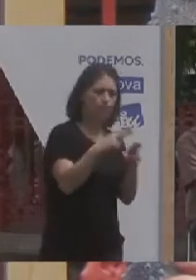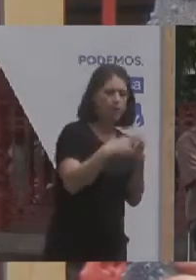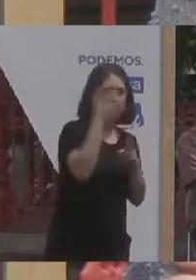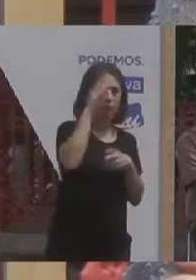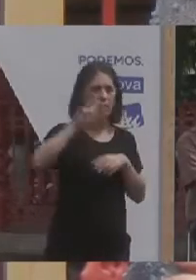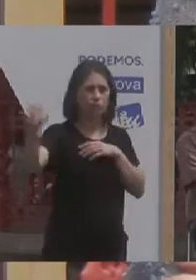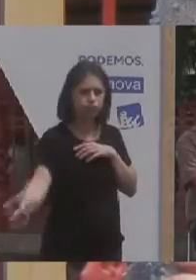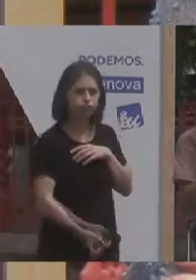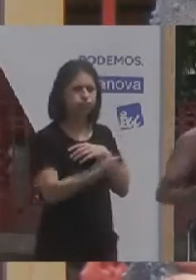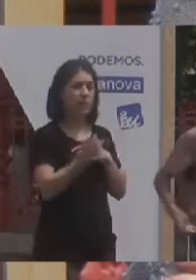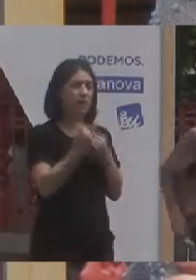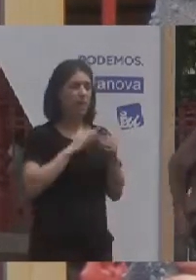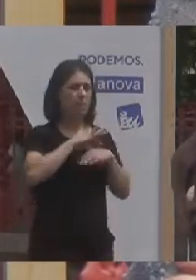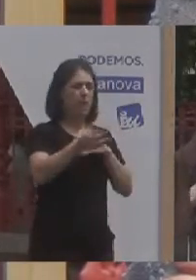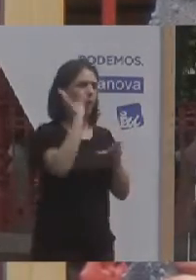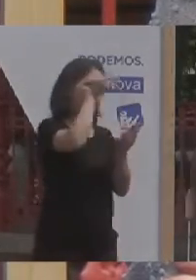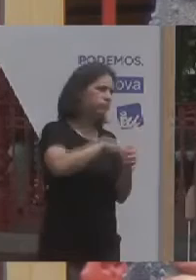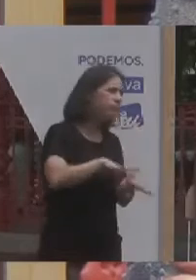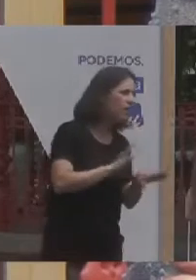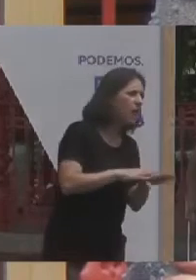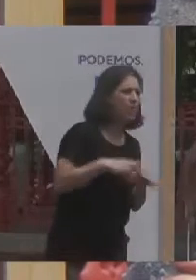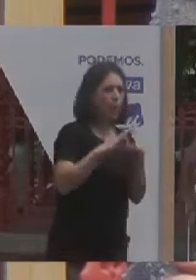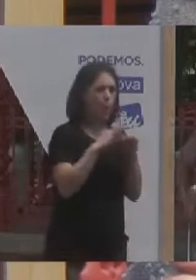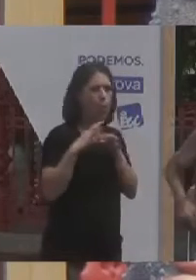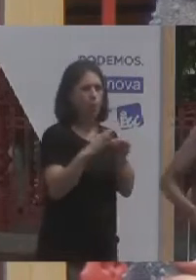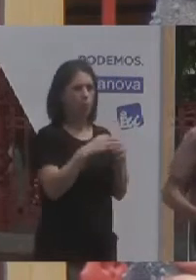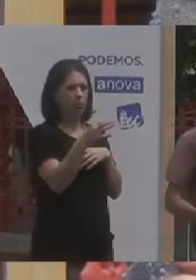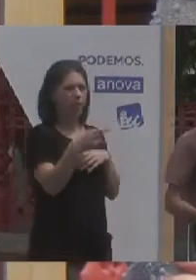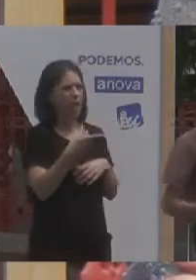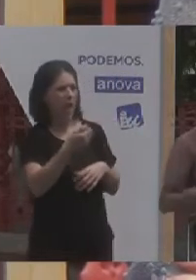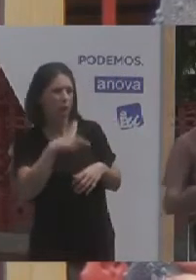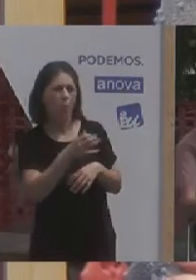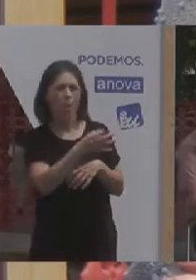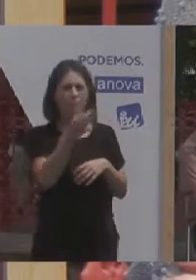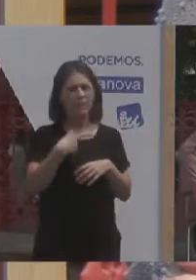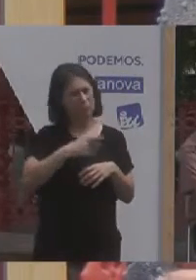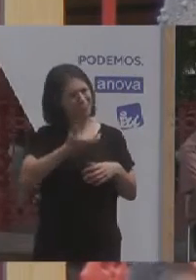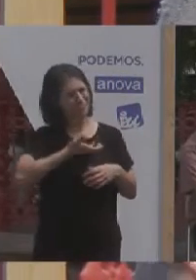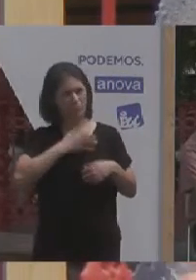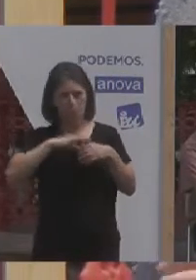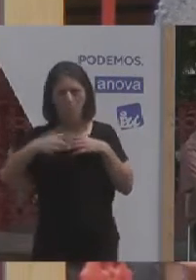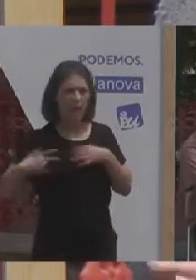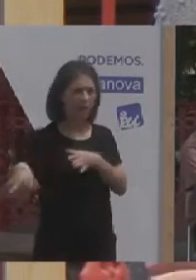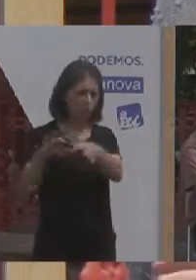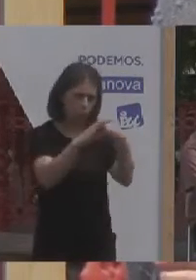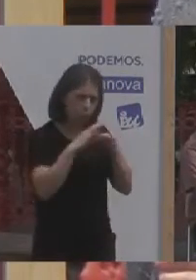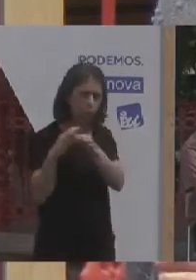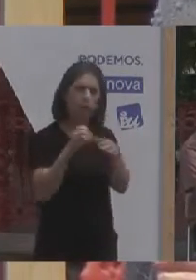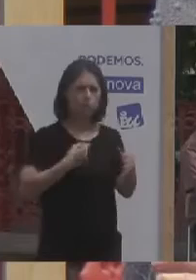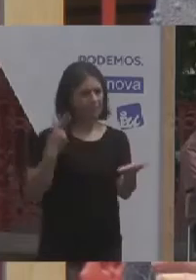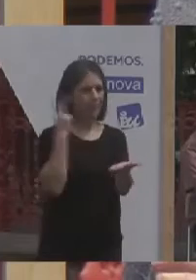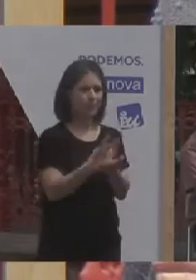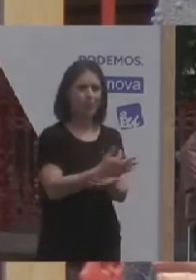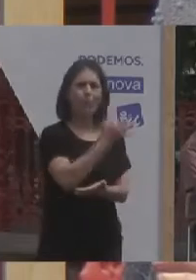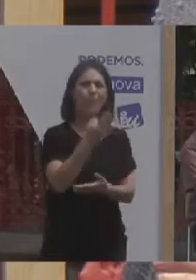de En Marea, donde sumamos forzas como Esquerda Unida, a Nova e Podemos xunto cas mareas municipais, e tamén apostamos pola mestizaxe